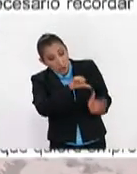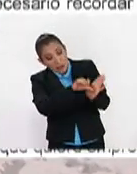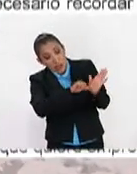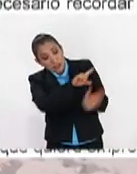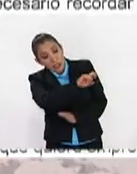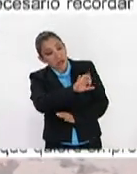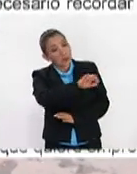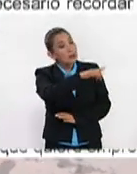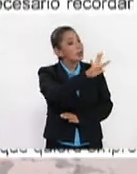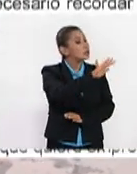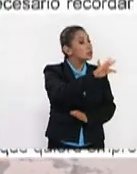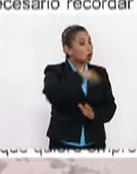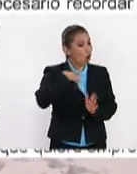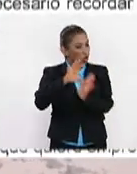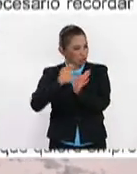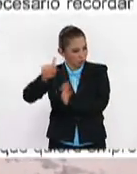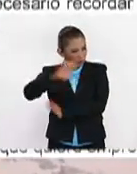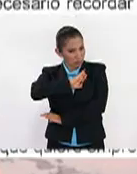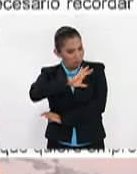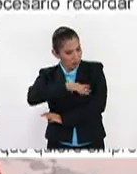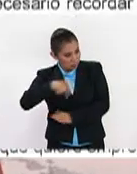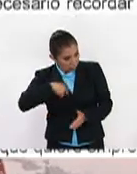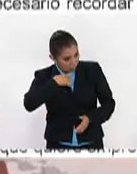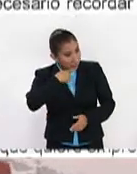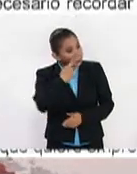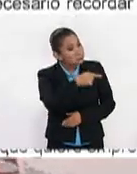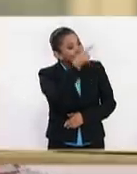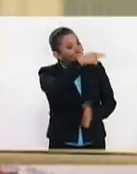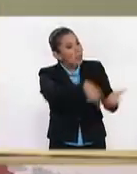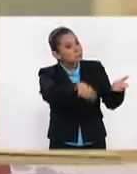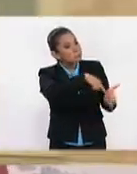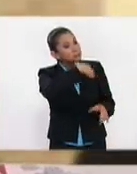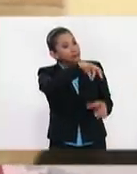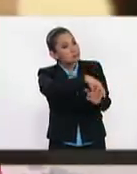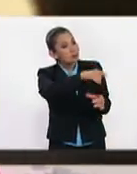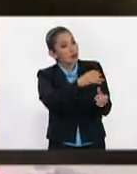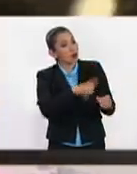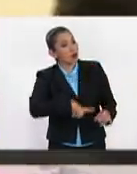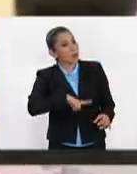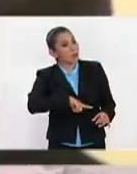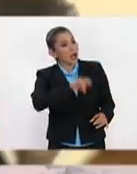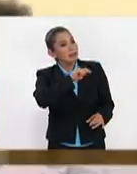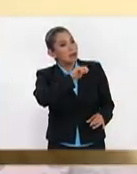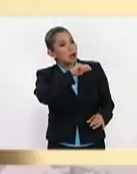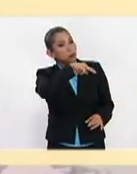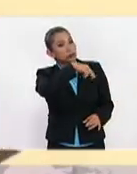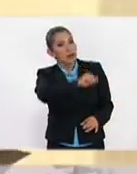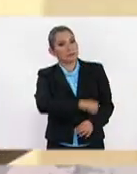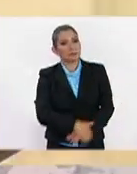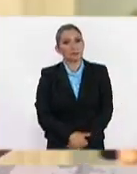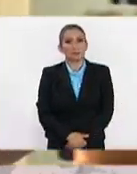artículo 155 de la Constitución para suspender el autogobierno de Cataluña.